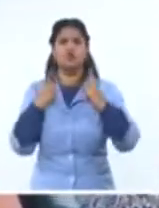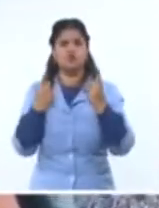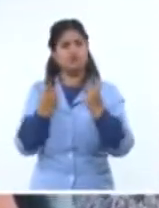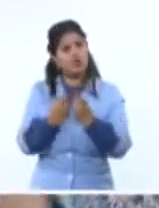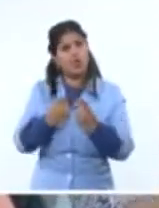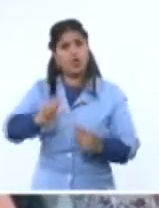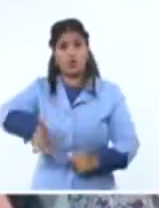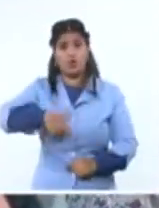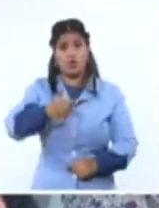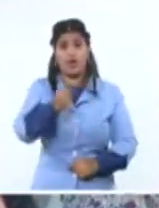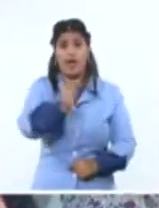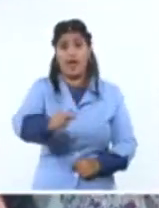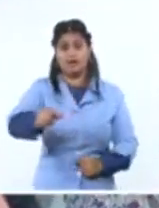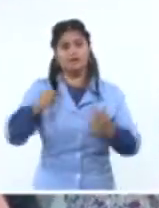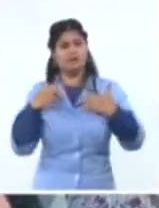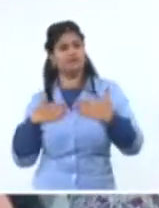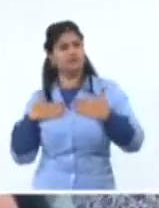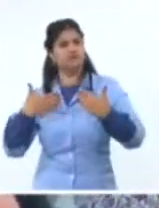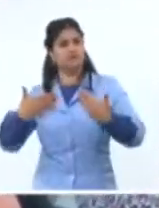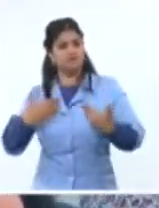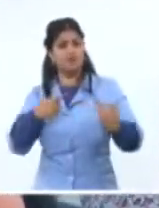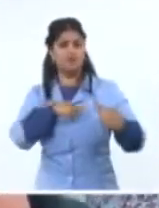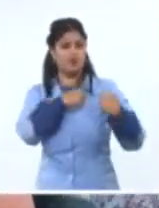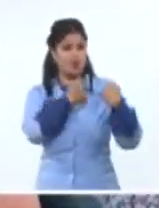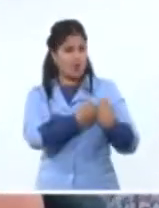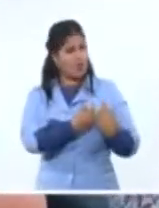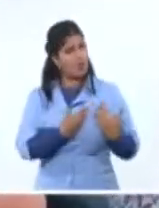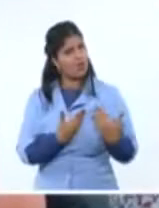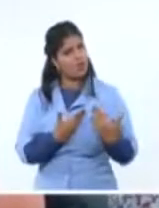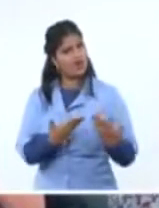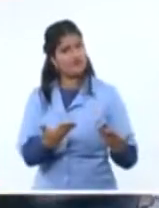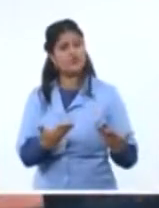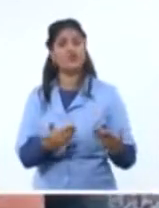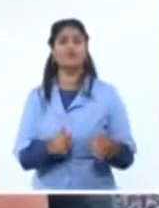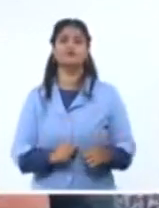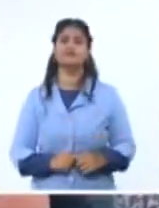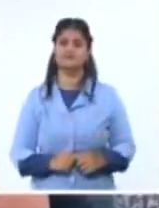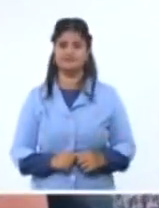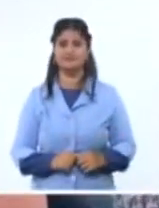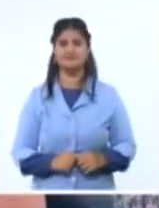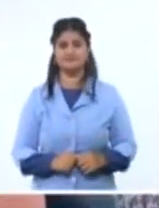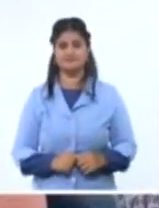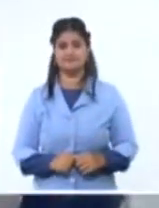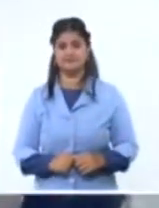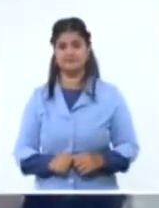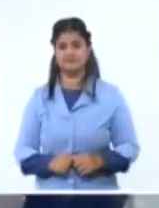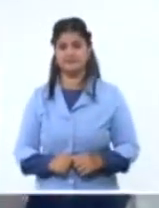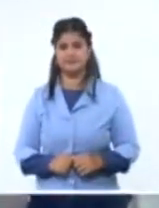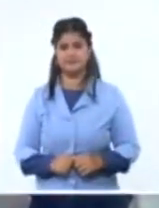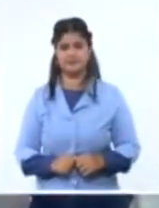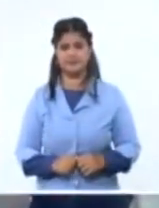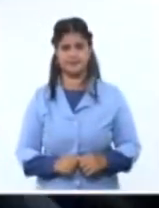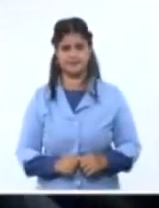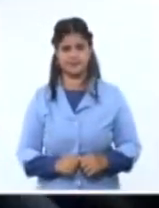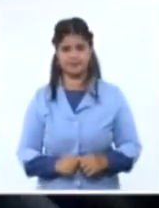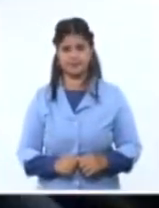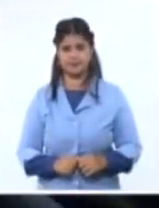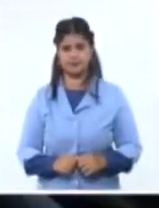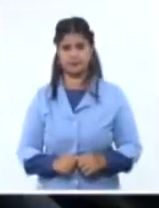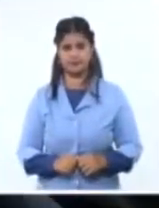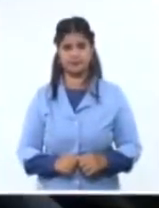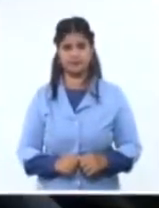artistas entregándose, dándose, llevando lo mejor de lo que saben hacer a nuestra gente. Y en ese